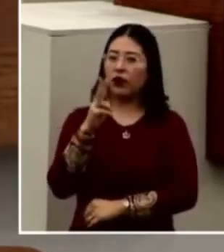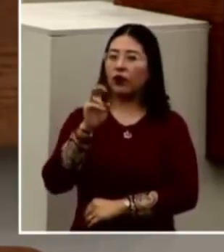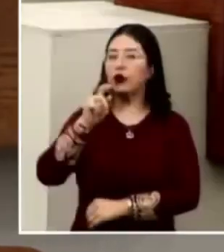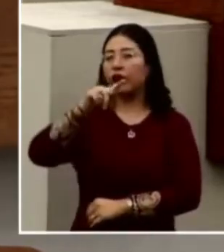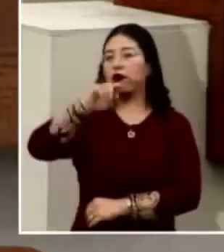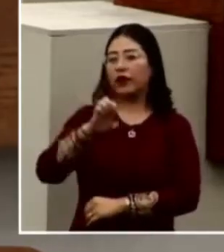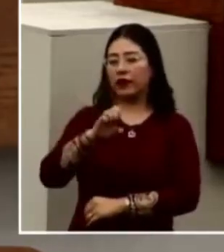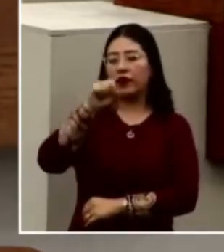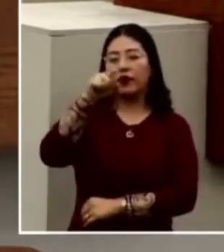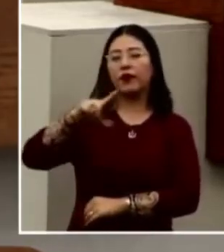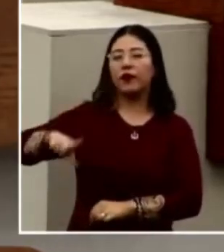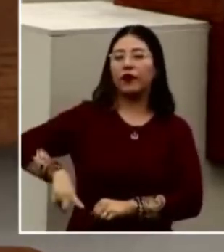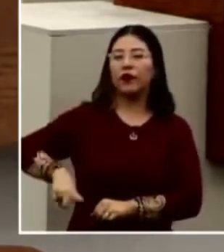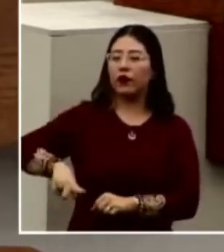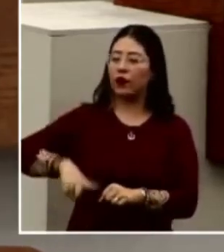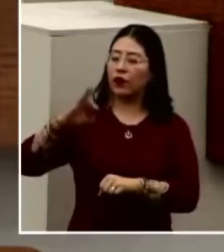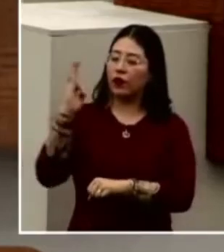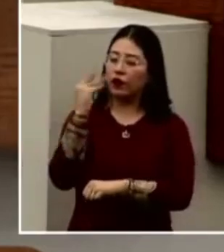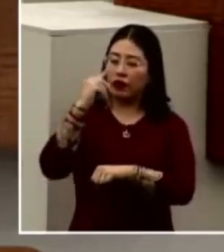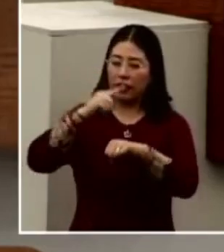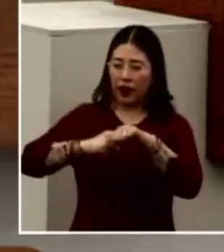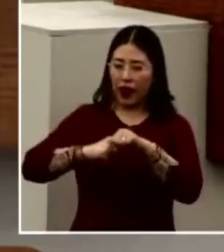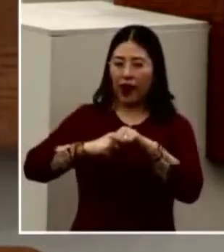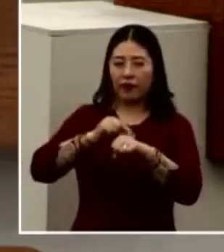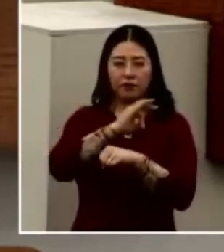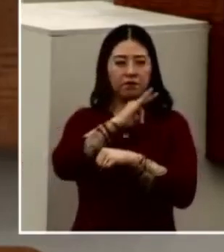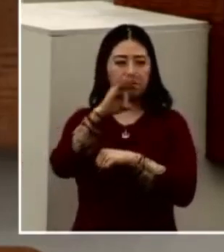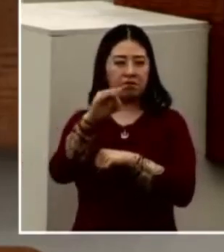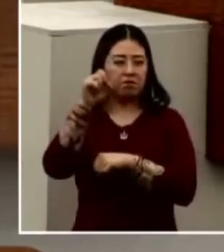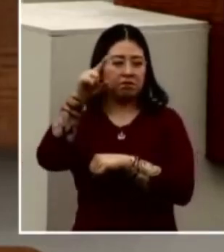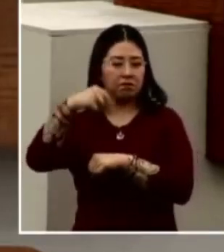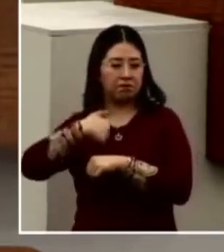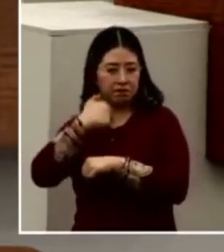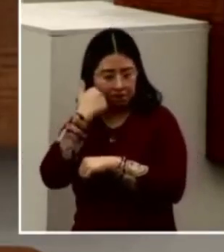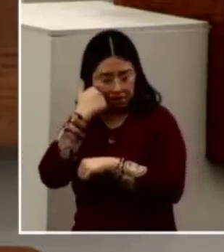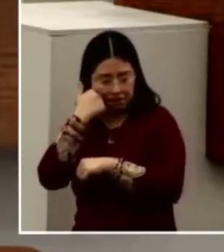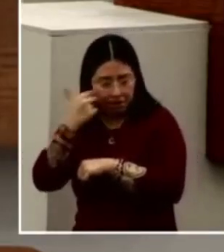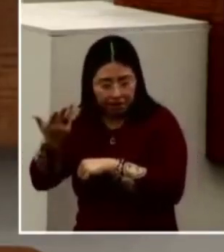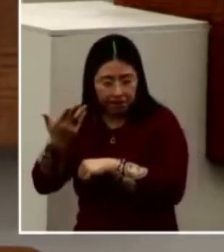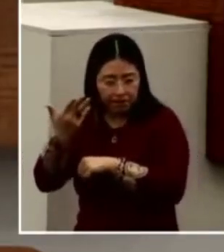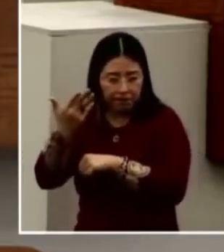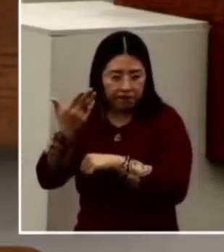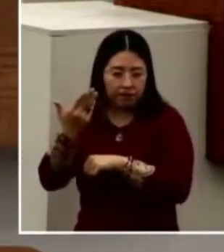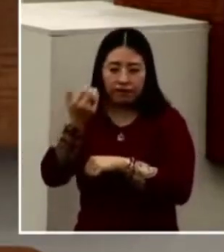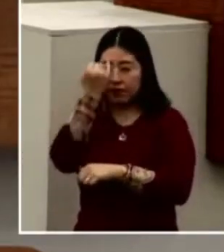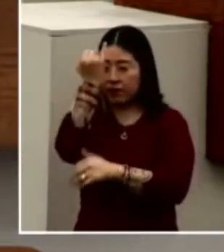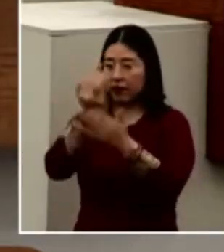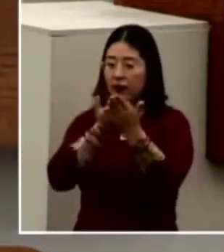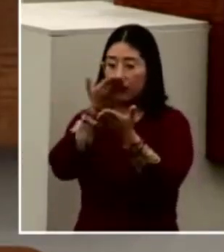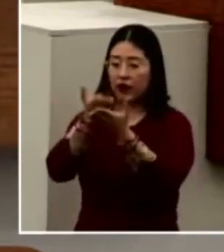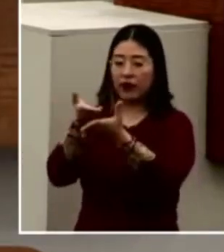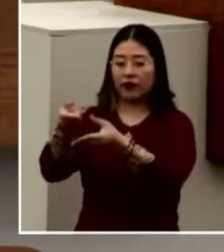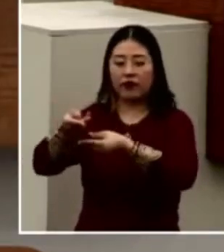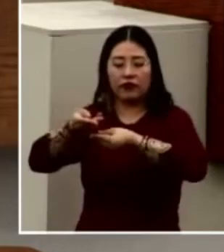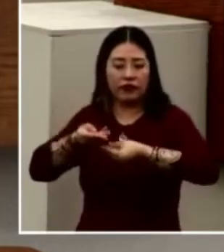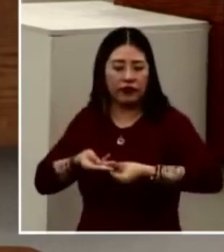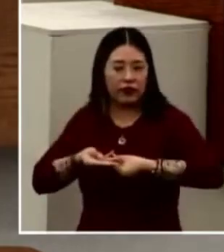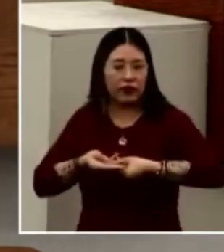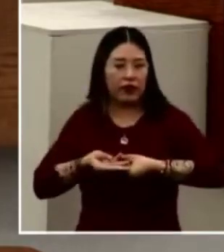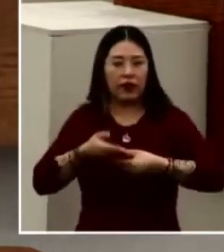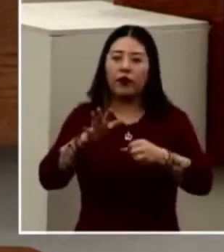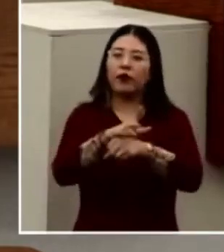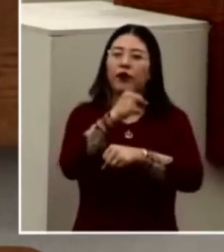el gobierno federal hizo suya la iniciativa, porque aún